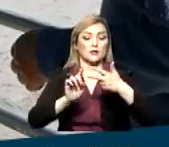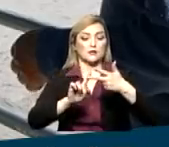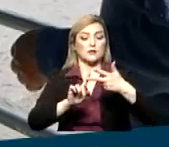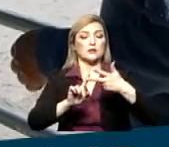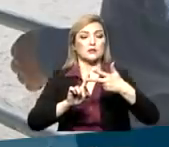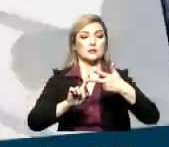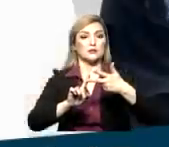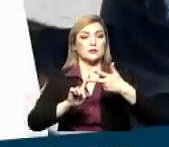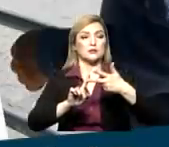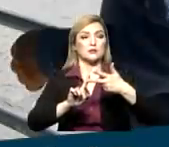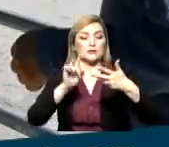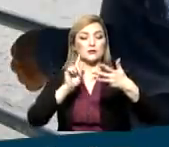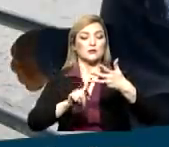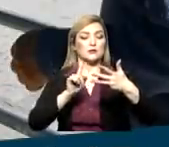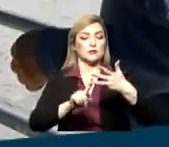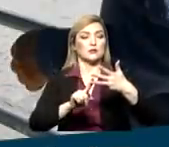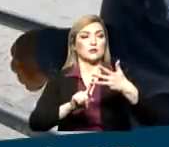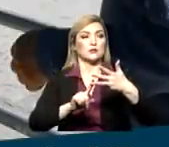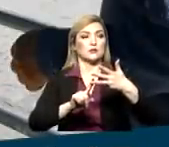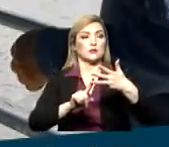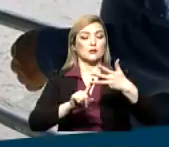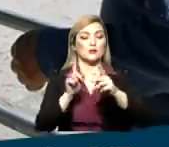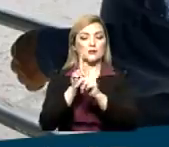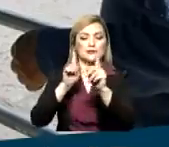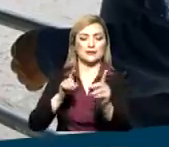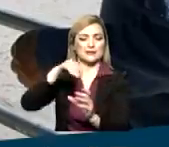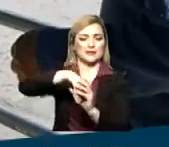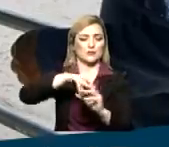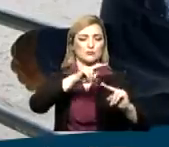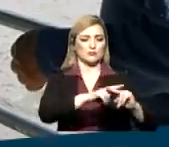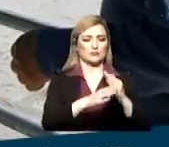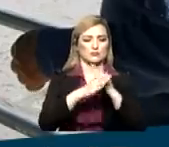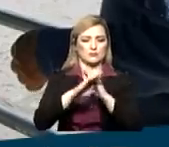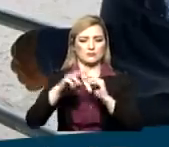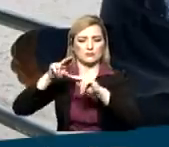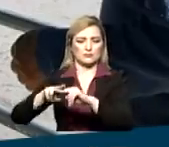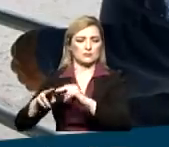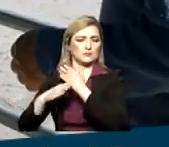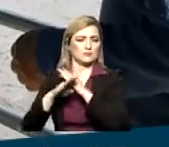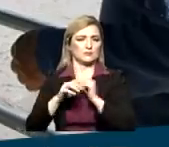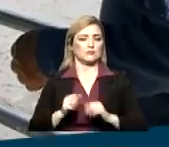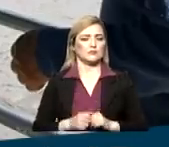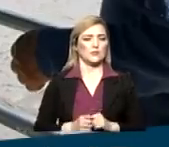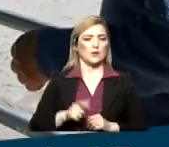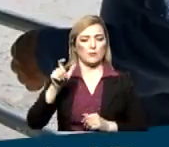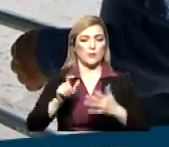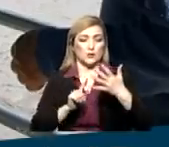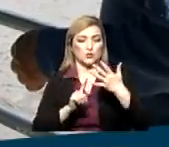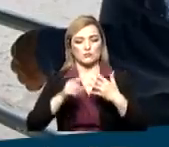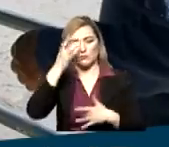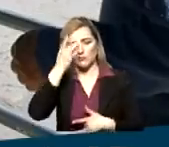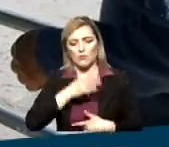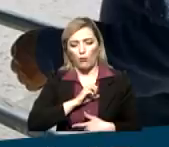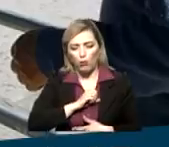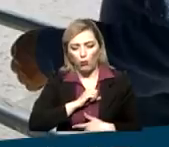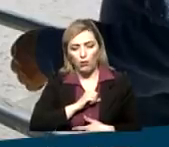o estaciones, mantener la distancia dentro de la unidad, no usar el servicio si tiene afectaciones respiratorias